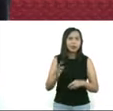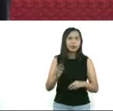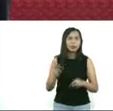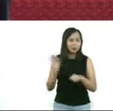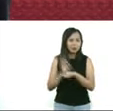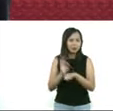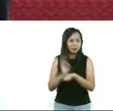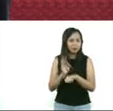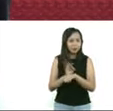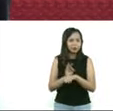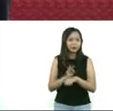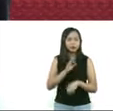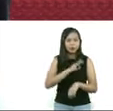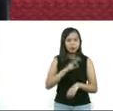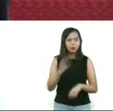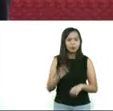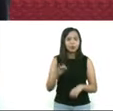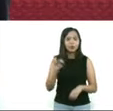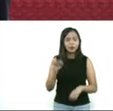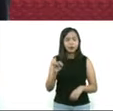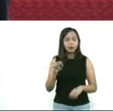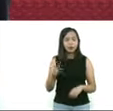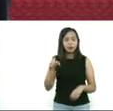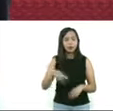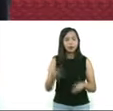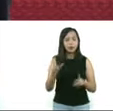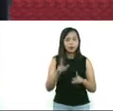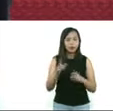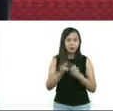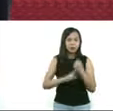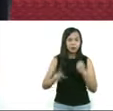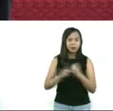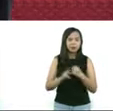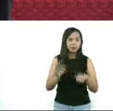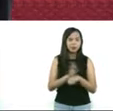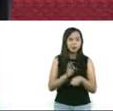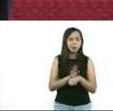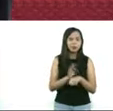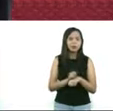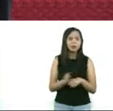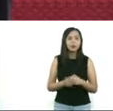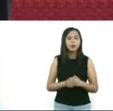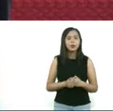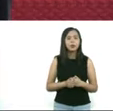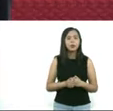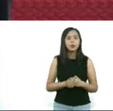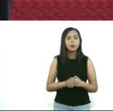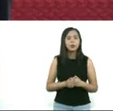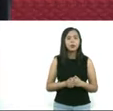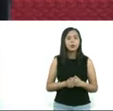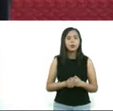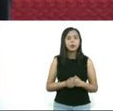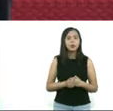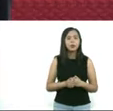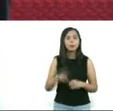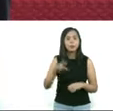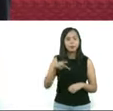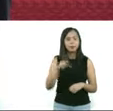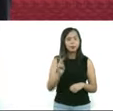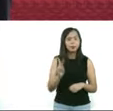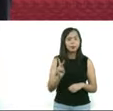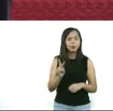son benéficas para el país, combaten el cambio climático, mitigan las emisiones de gases de efecto invernadero, pero